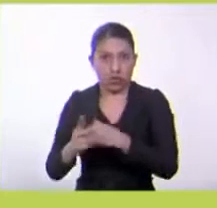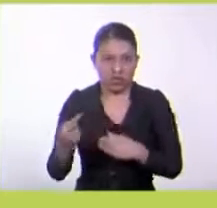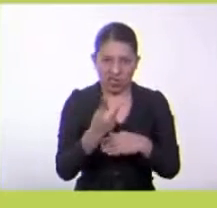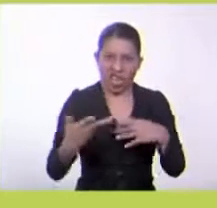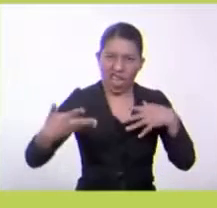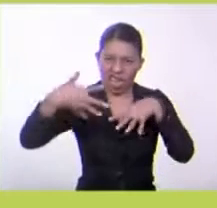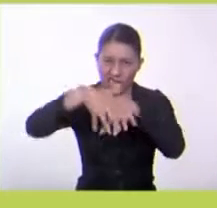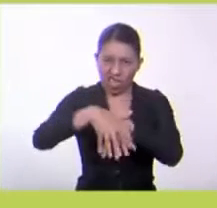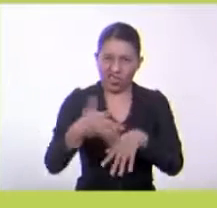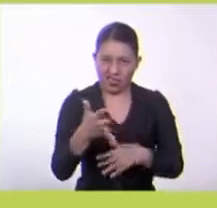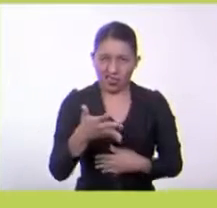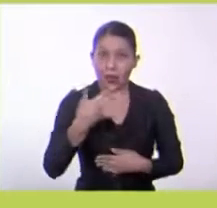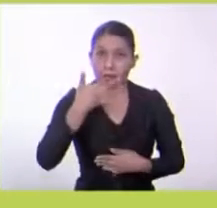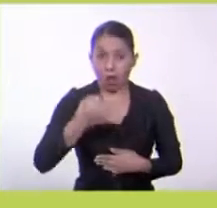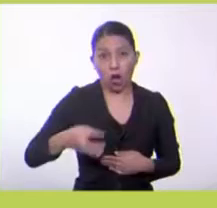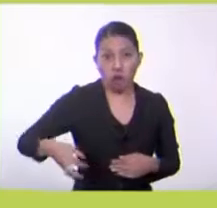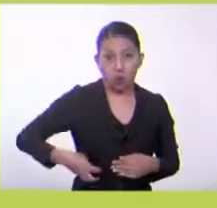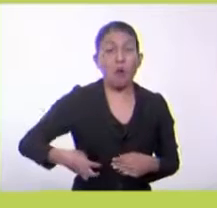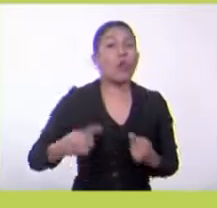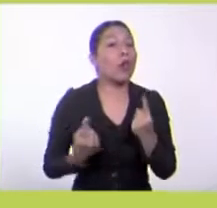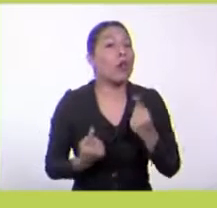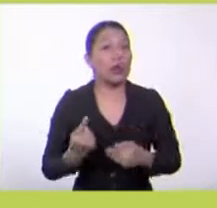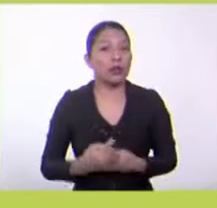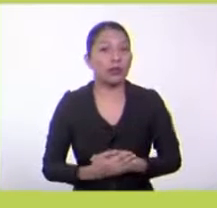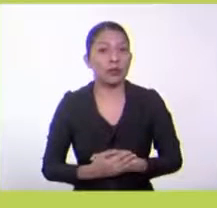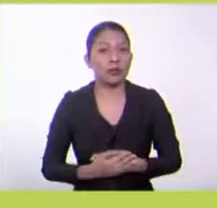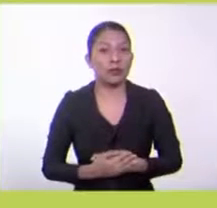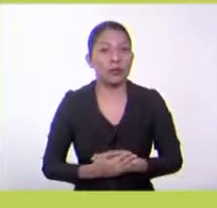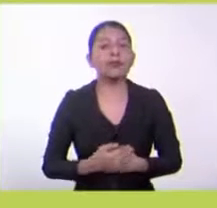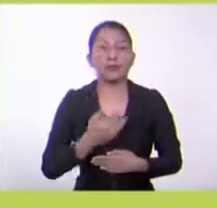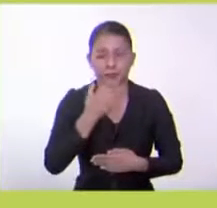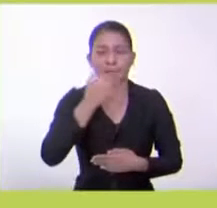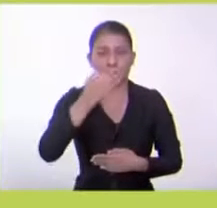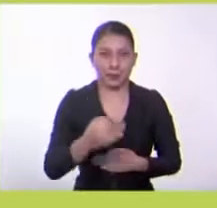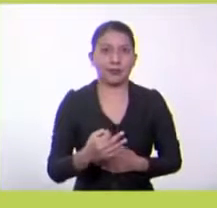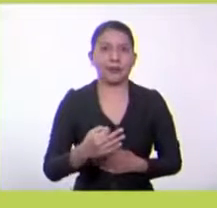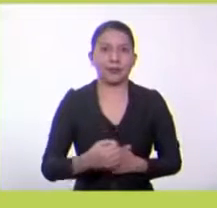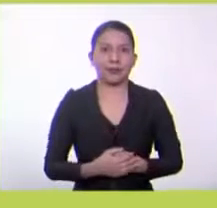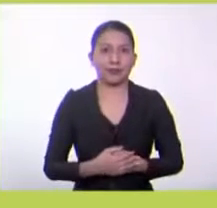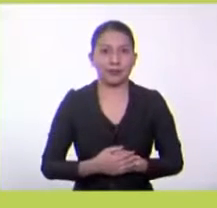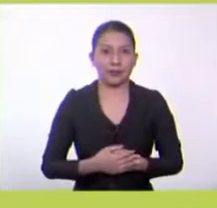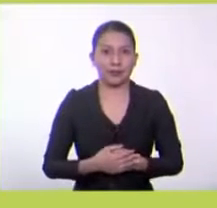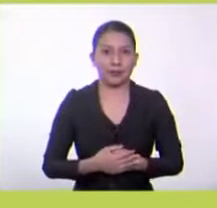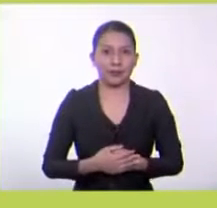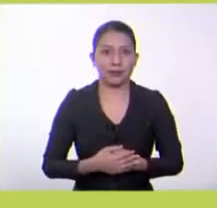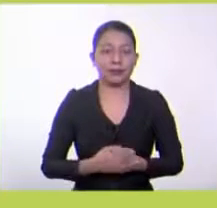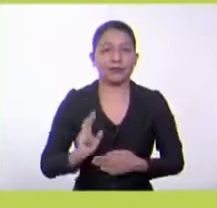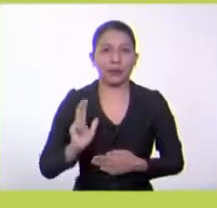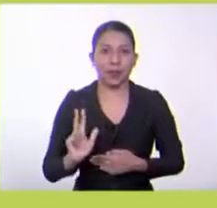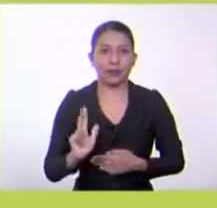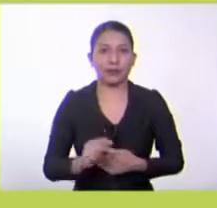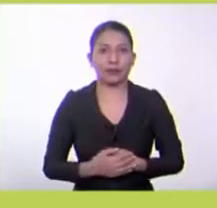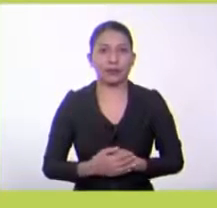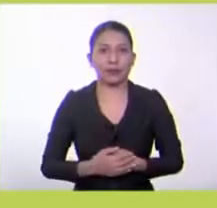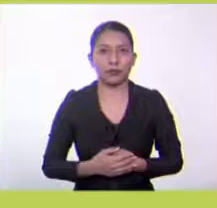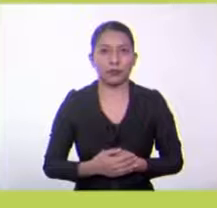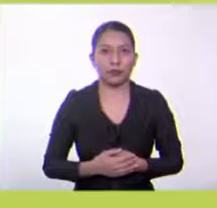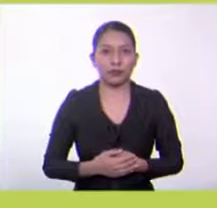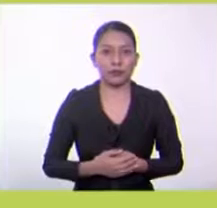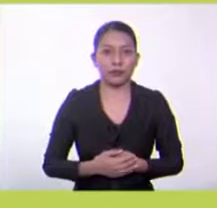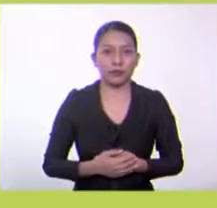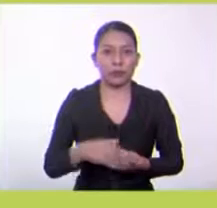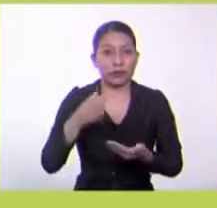ovíparos? La respuesta es verdadero. Pregunta 3.